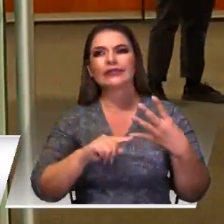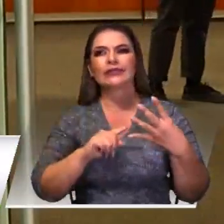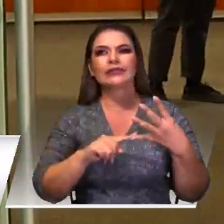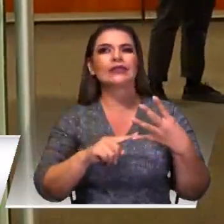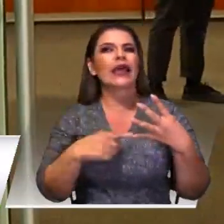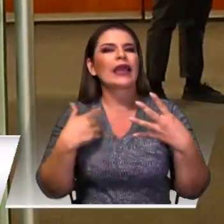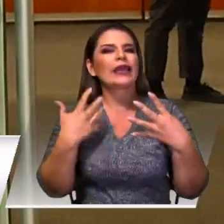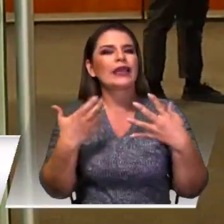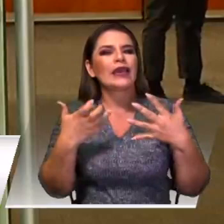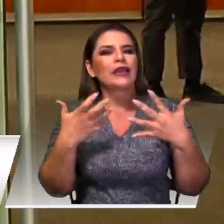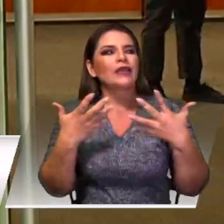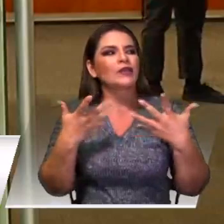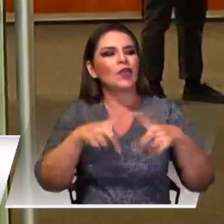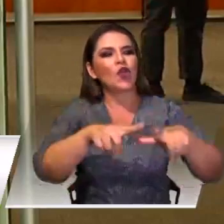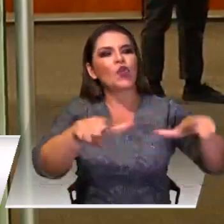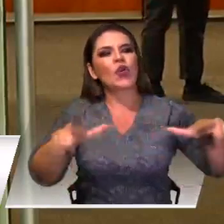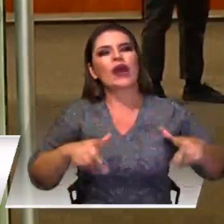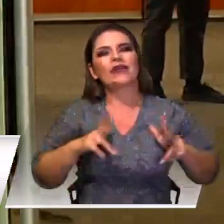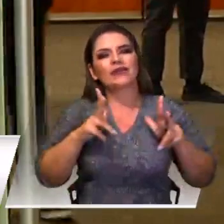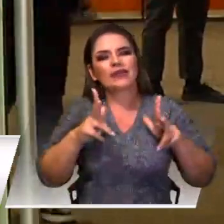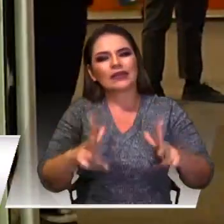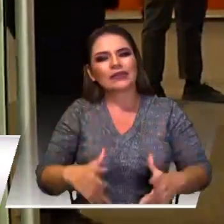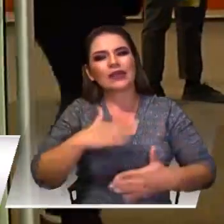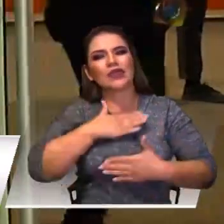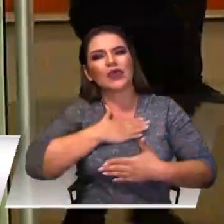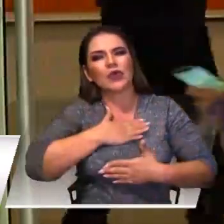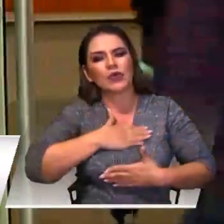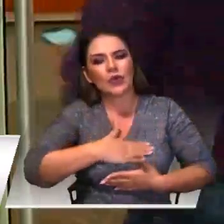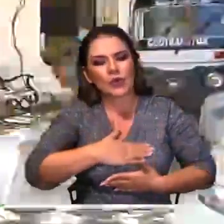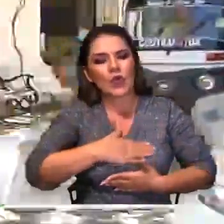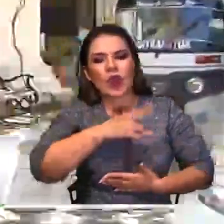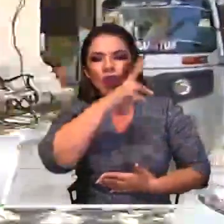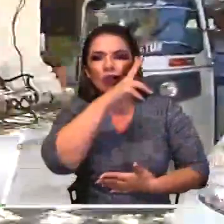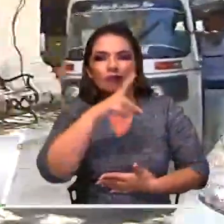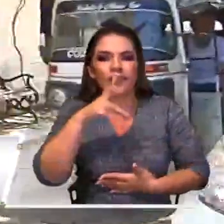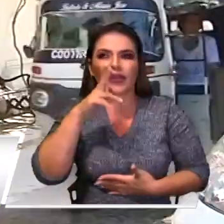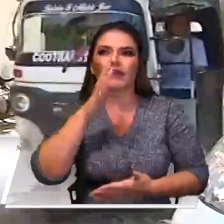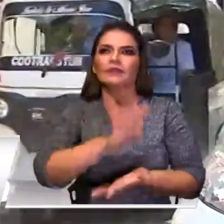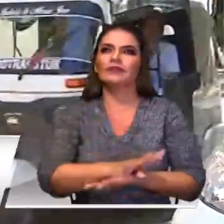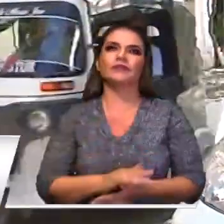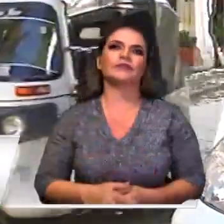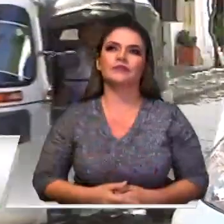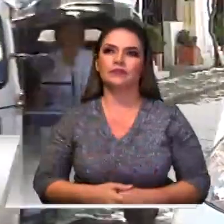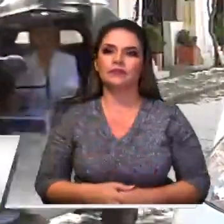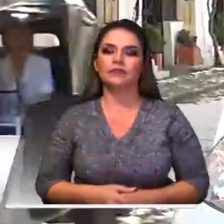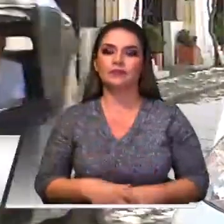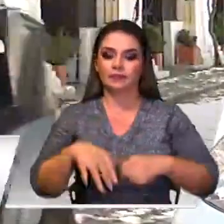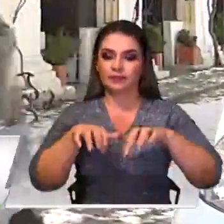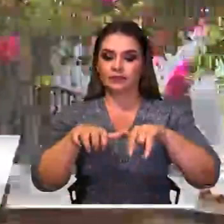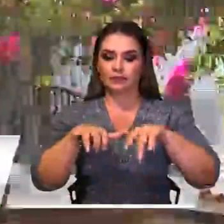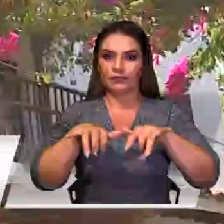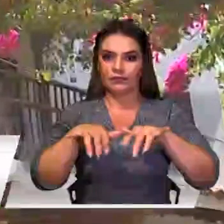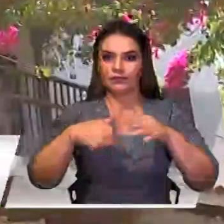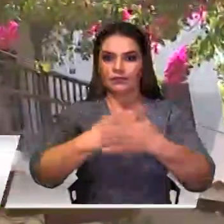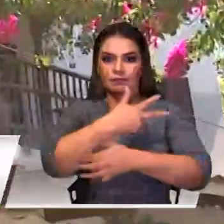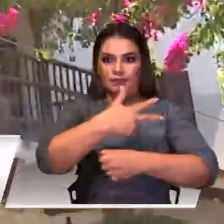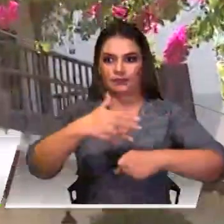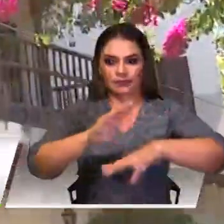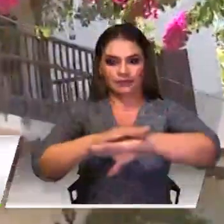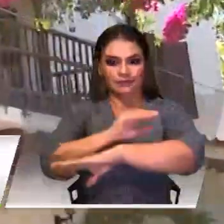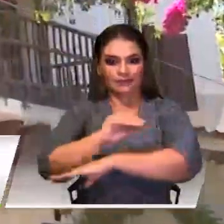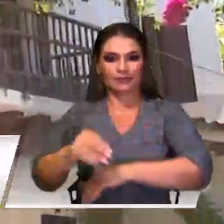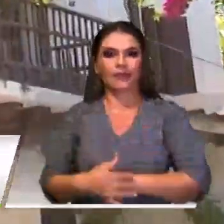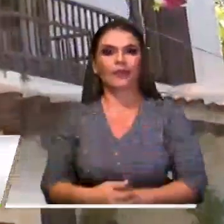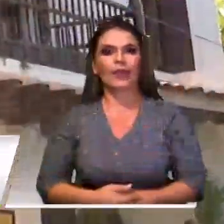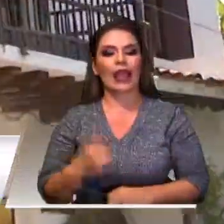quiere retirar a un lugar tranquilo, a fincas. Según la Secretaría de Productividad de Antioquia, durante este año,